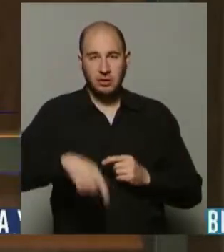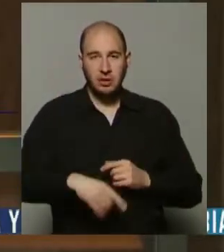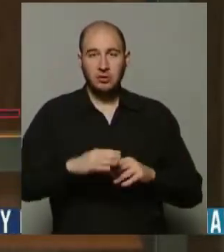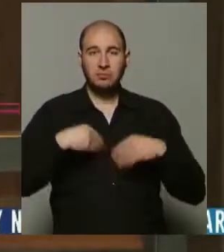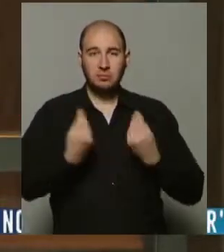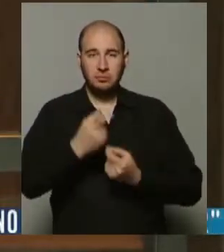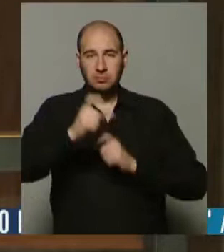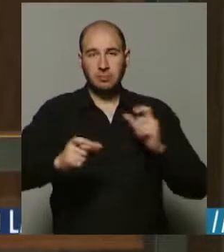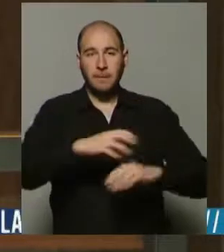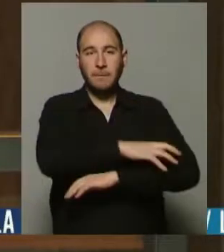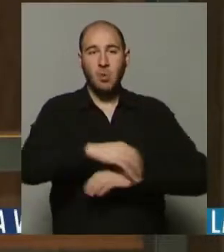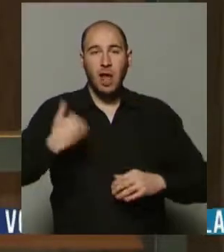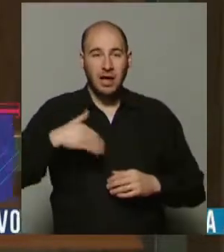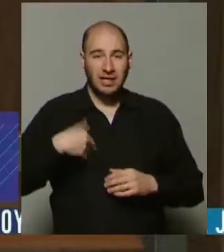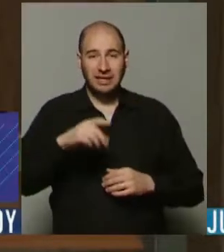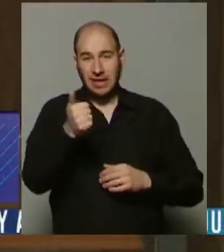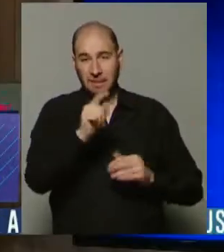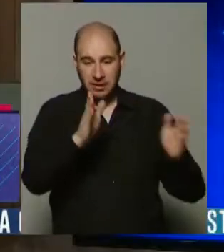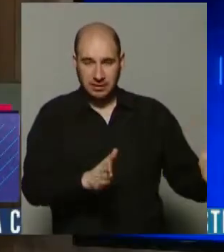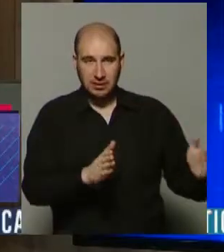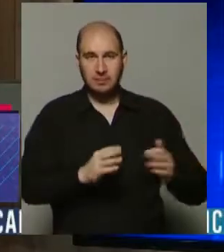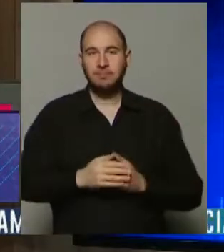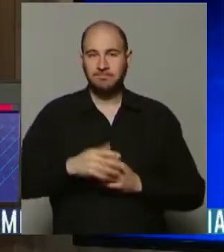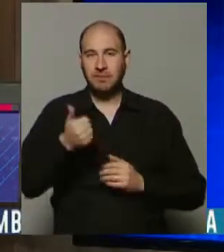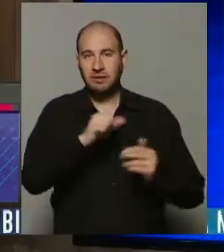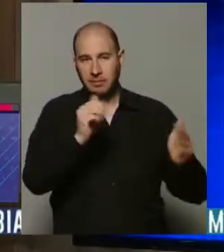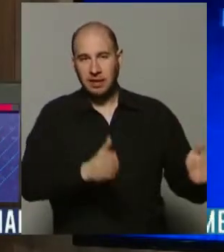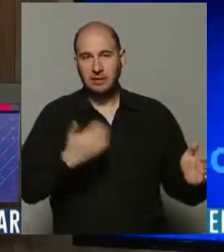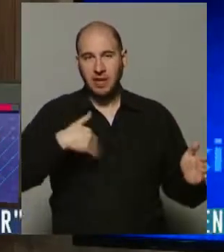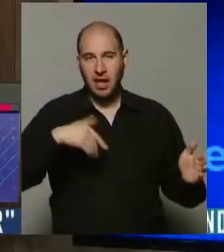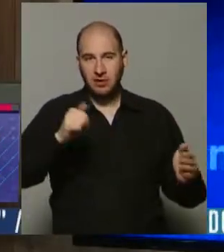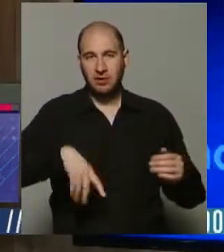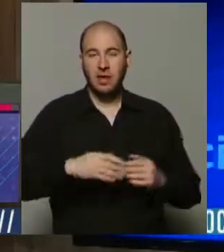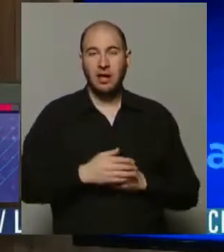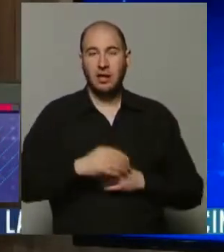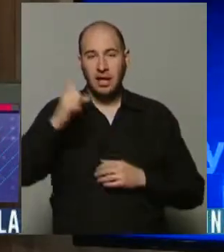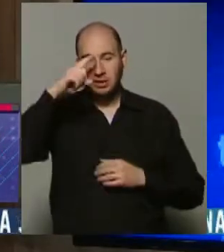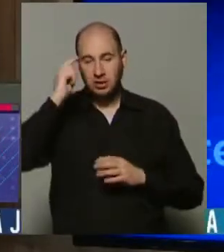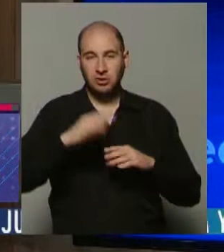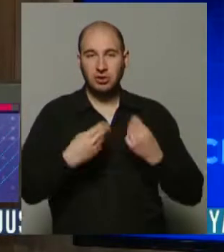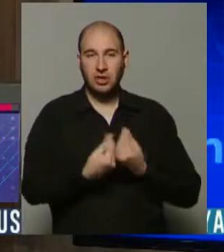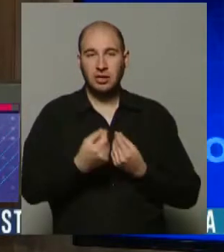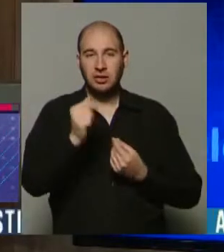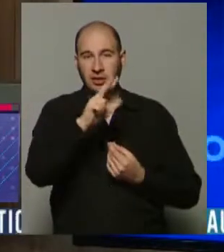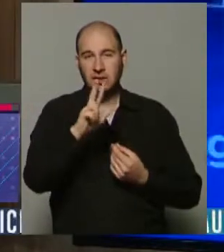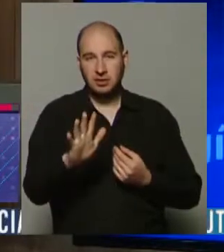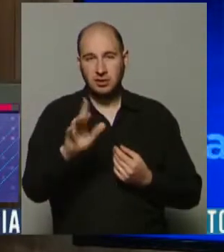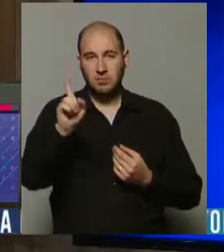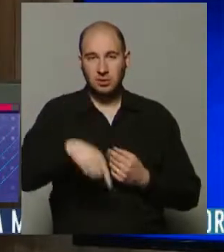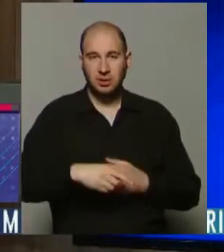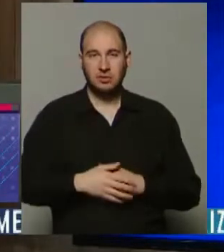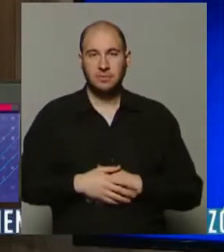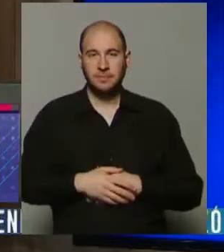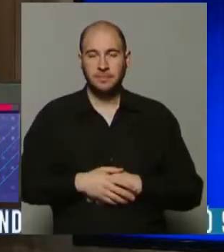35,4% de pobres en la Argentina en el primer semestre. En el primer semestre a nivel nacional dio prácticamente un 35%.